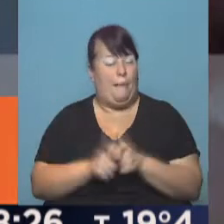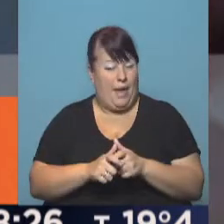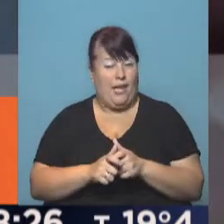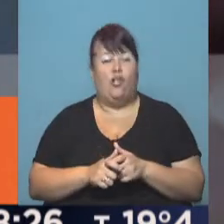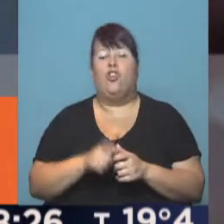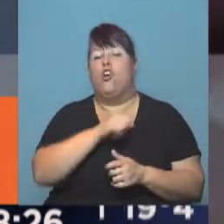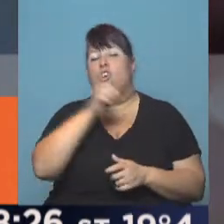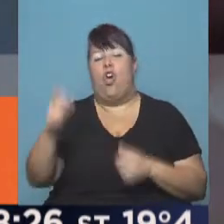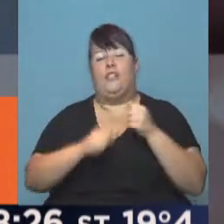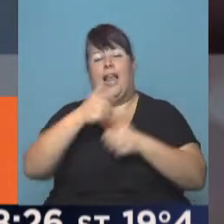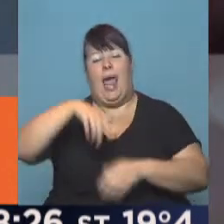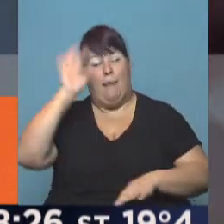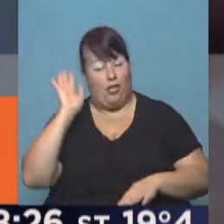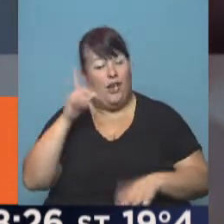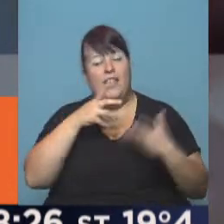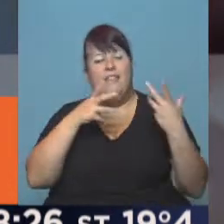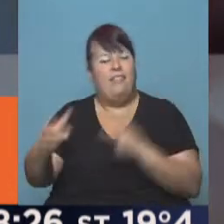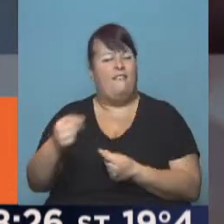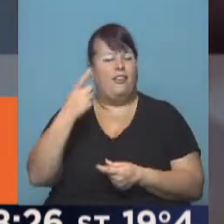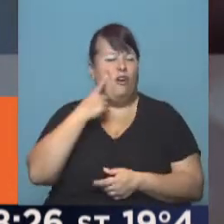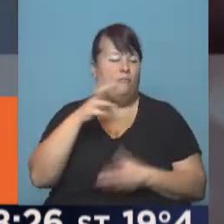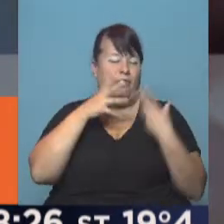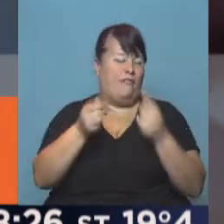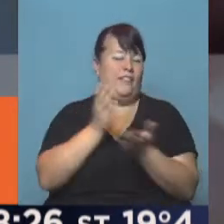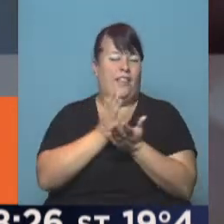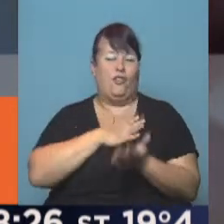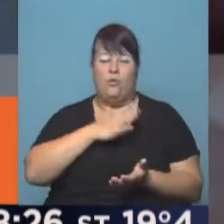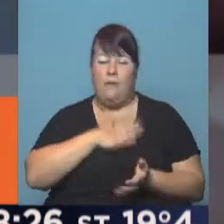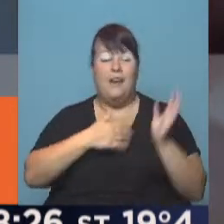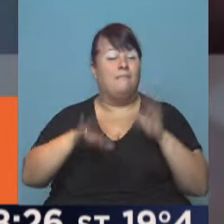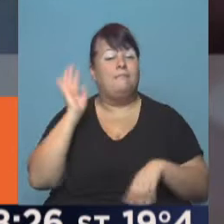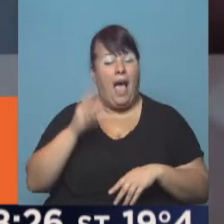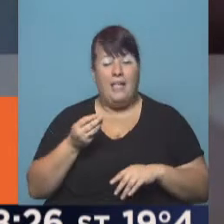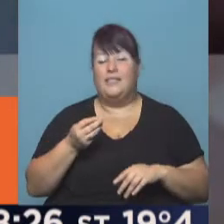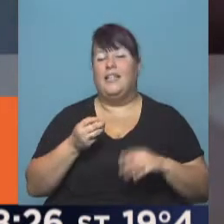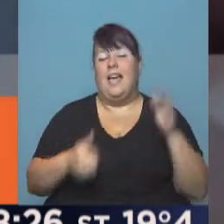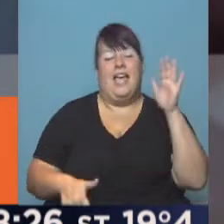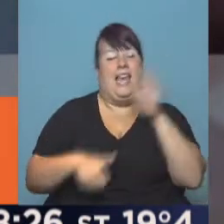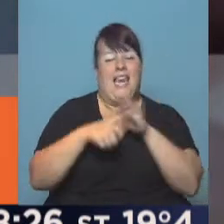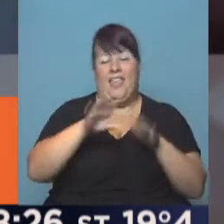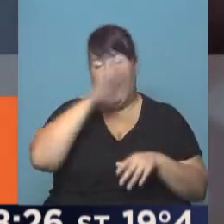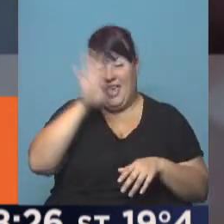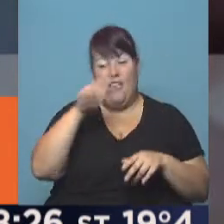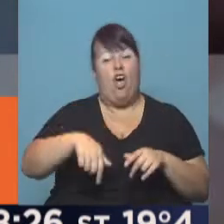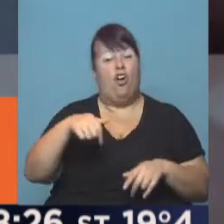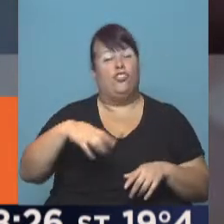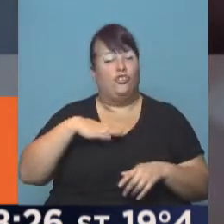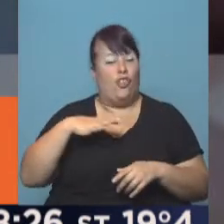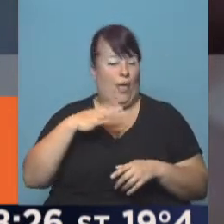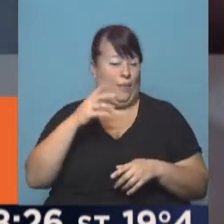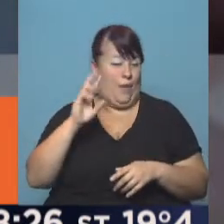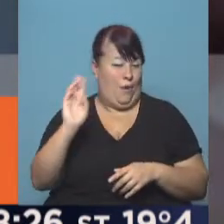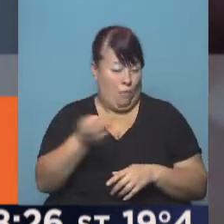en contra de las grandes mayorías. Son los defensores y las defensoras de derechos humanos, particularmente los líderes indígenas, los que hoy día están perdiendo la